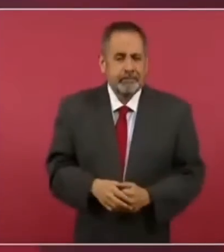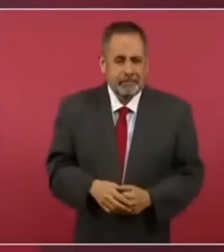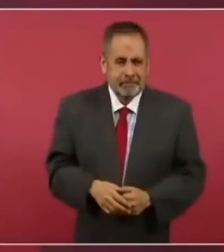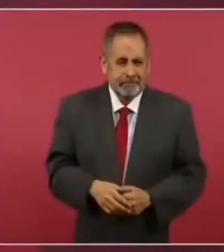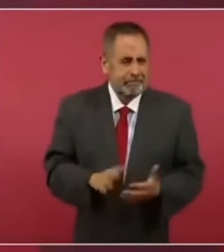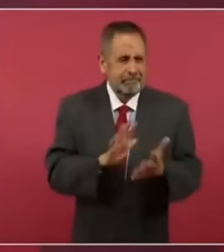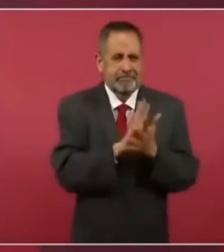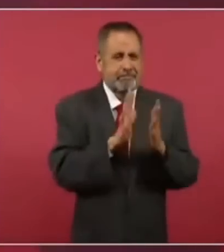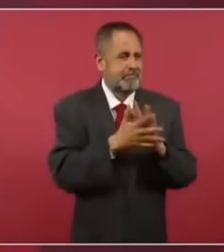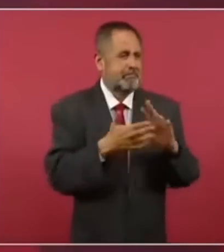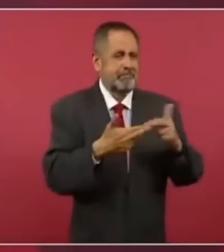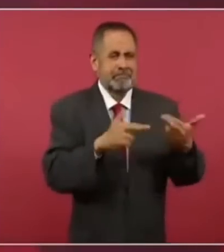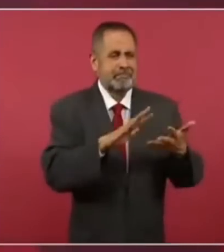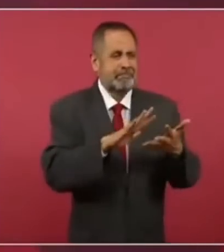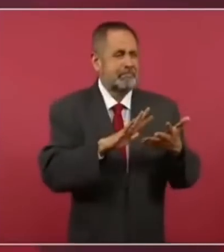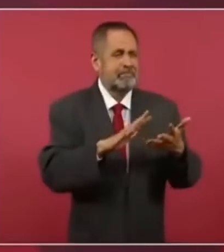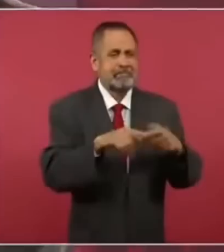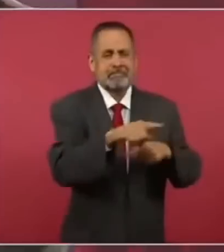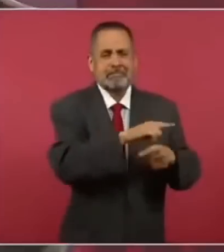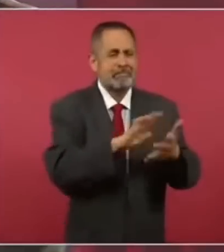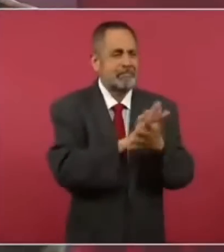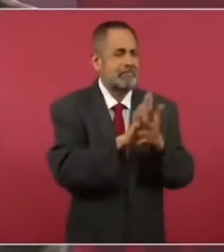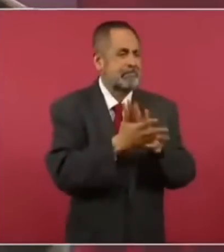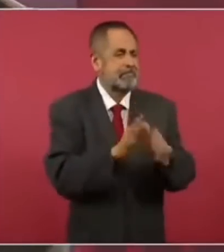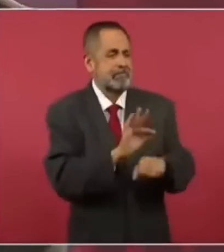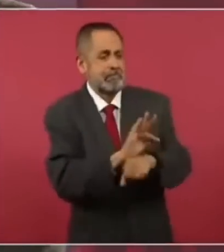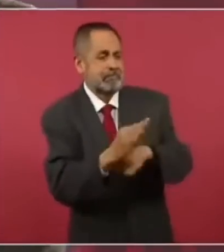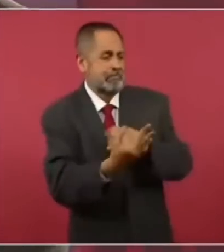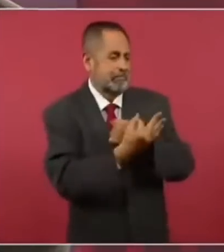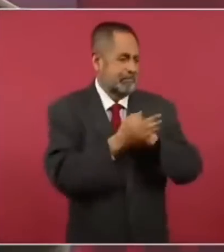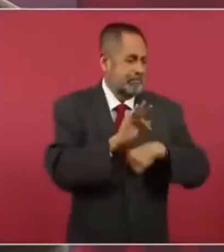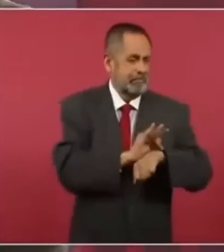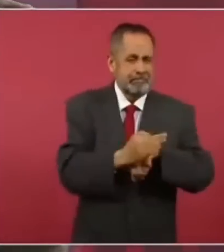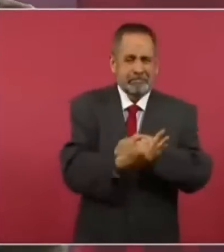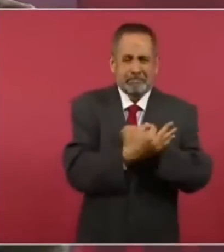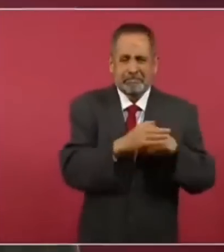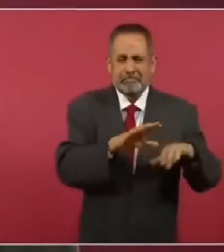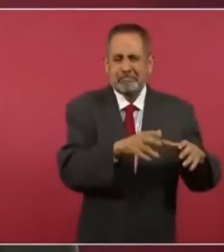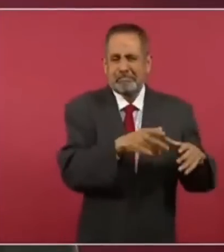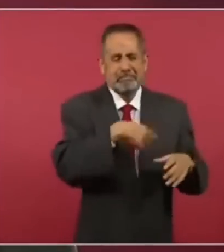Una red de componendas, de complicidades.